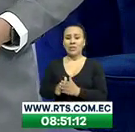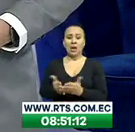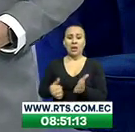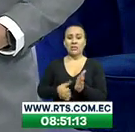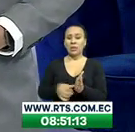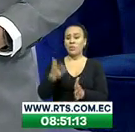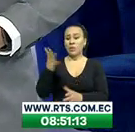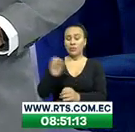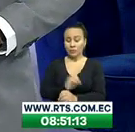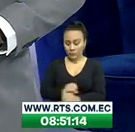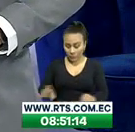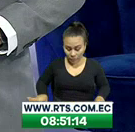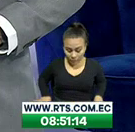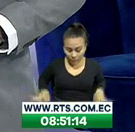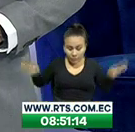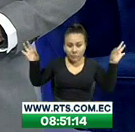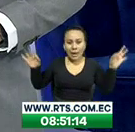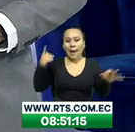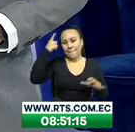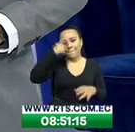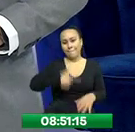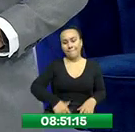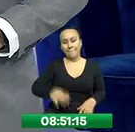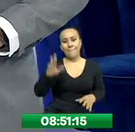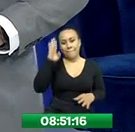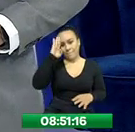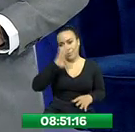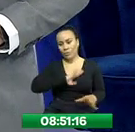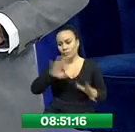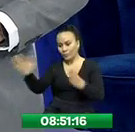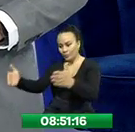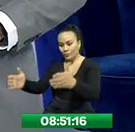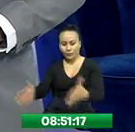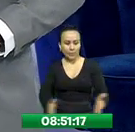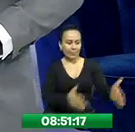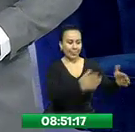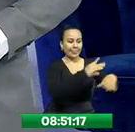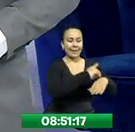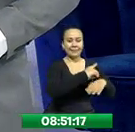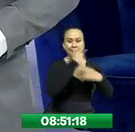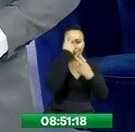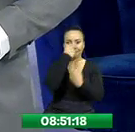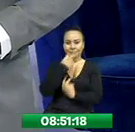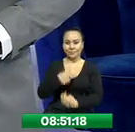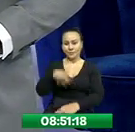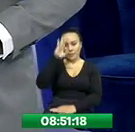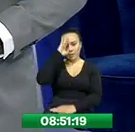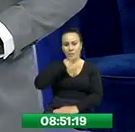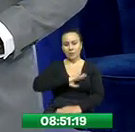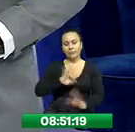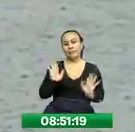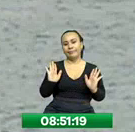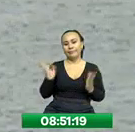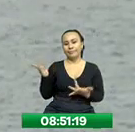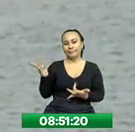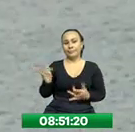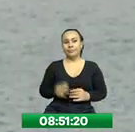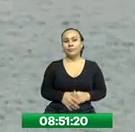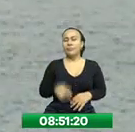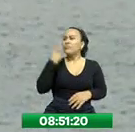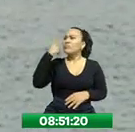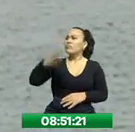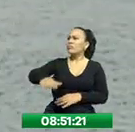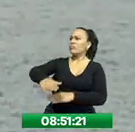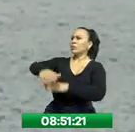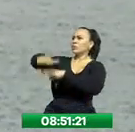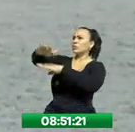de identidad. La policía trasladó el cuerpo hasta el laboratorio de criminalística. Veamos a continuación la nota. Lo vieron flotando en el